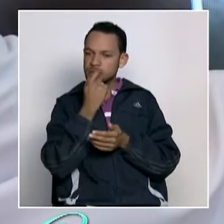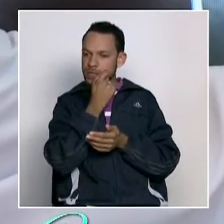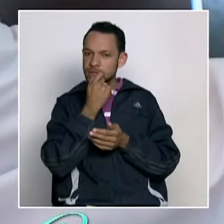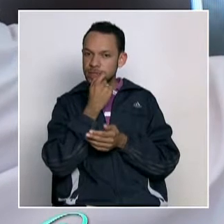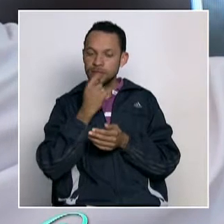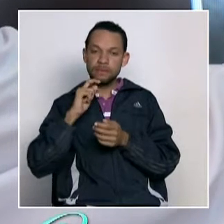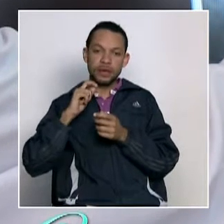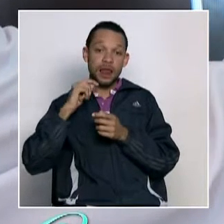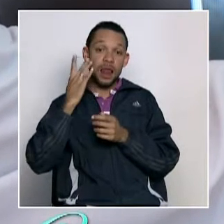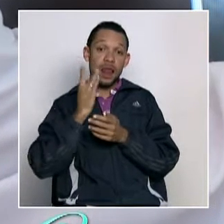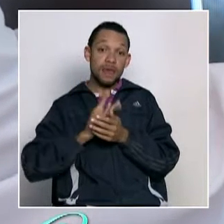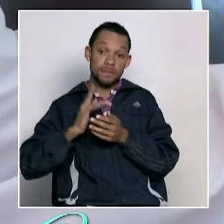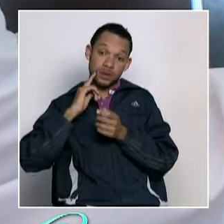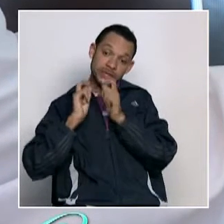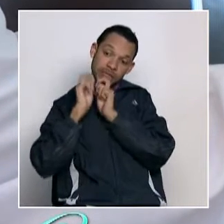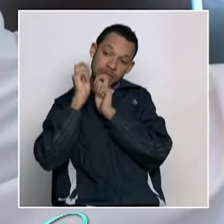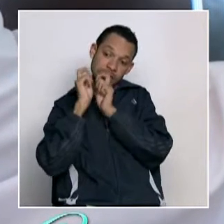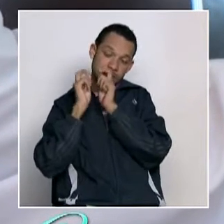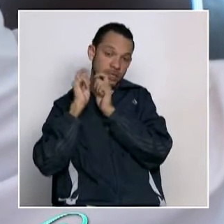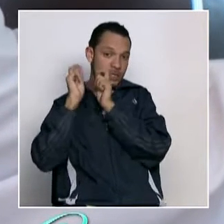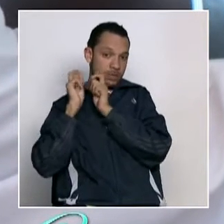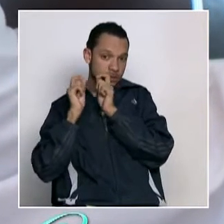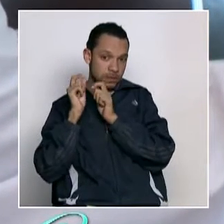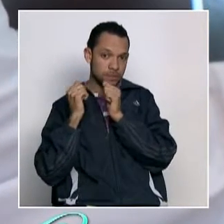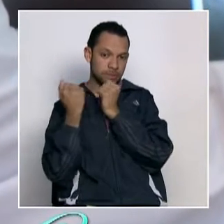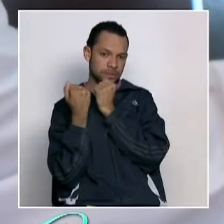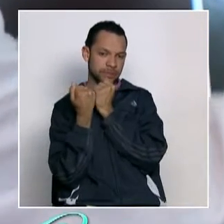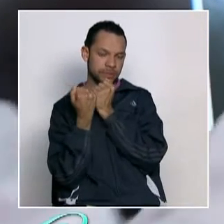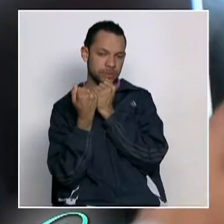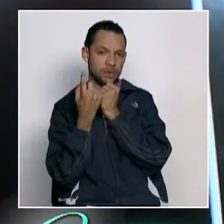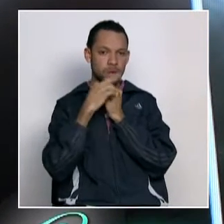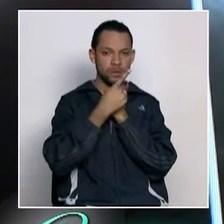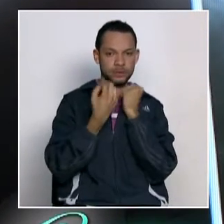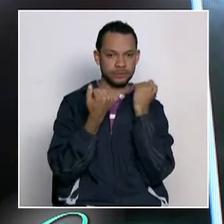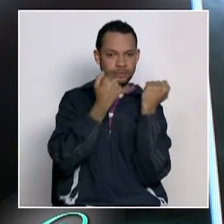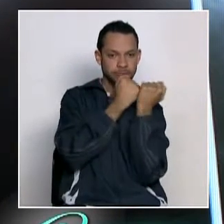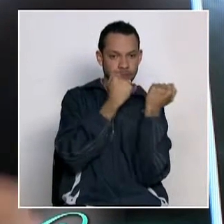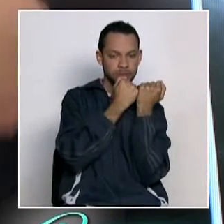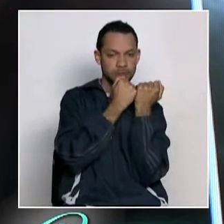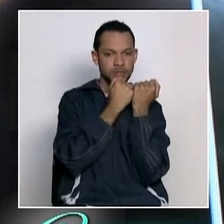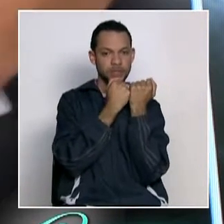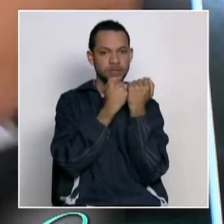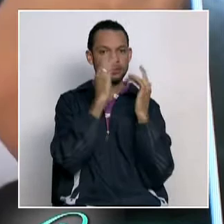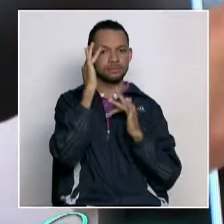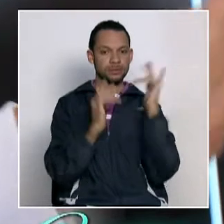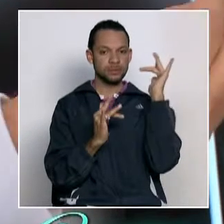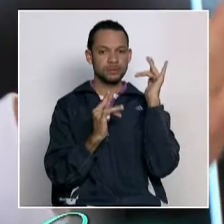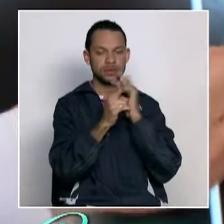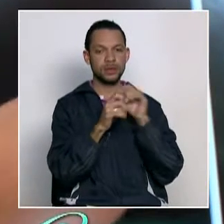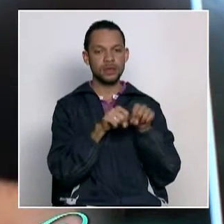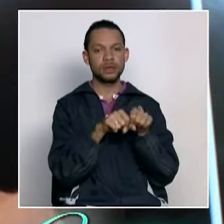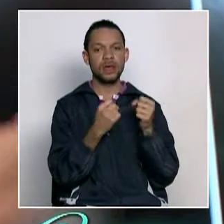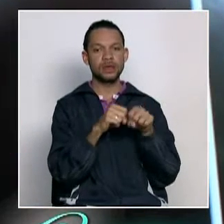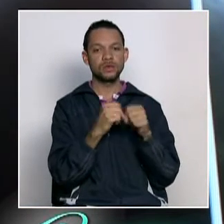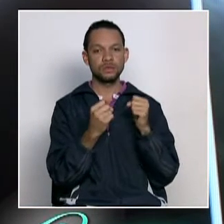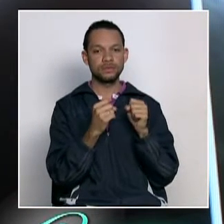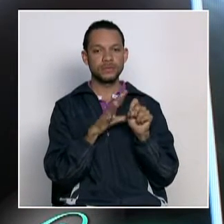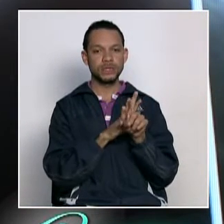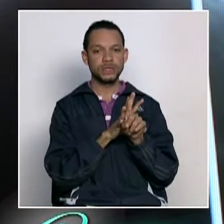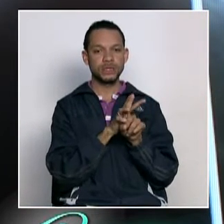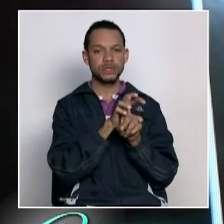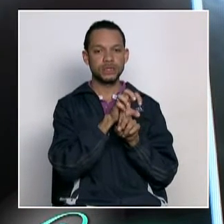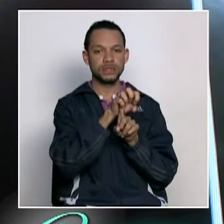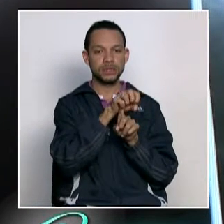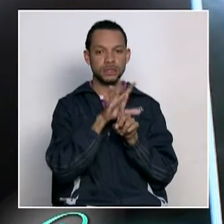de conducto. Entonces, esa presión que ejercía ese canino sobre ese diente con el tratamiento de conducto activó un proceso infeccioso y